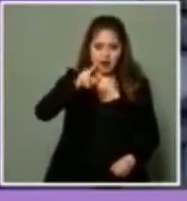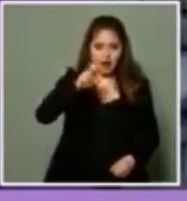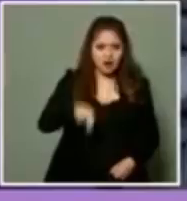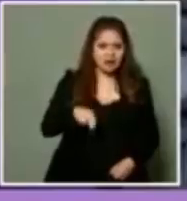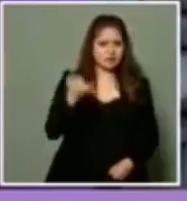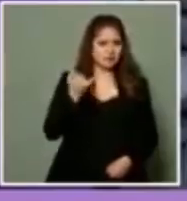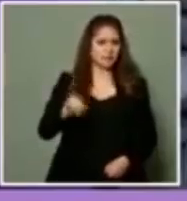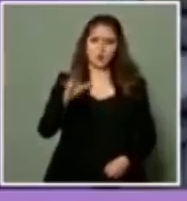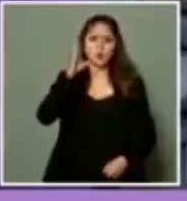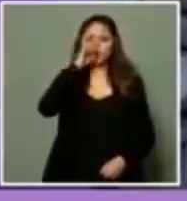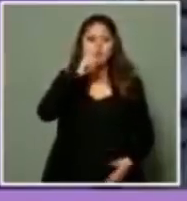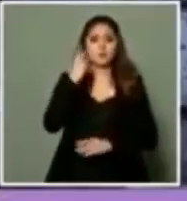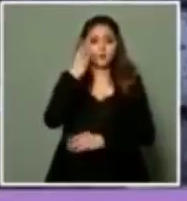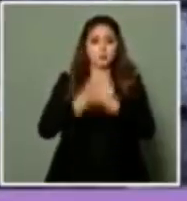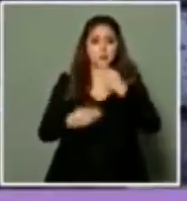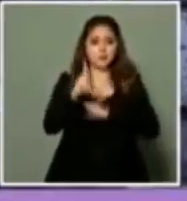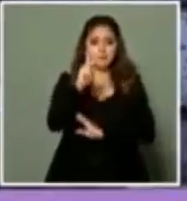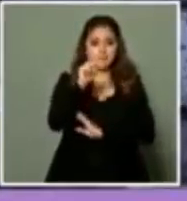vale.